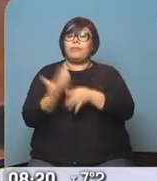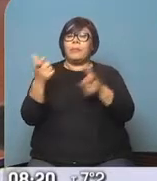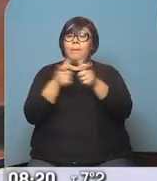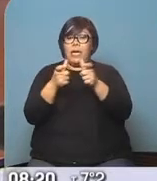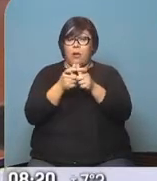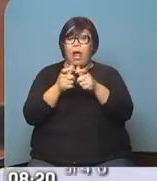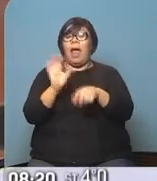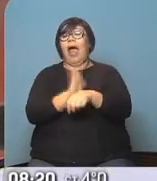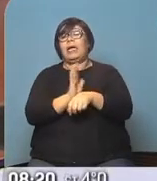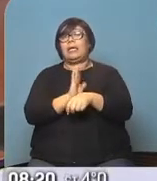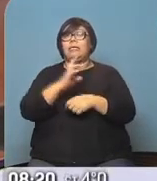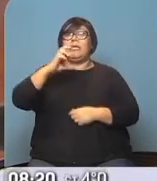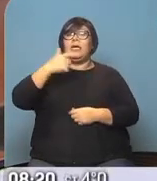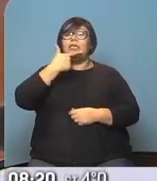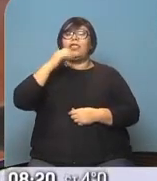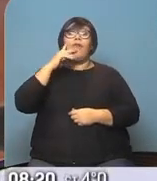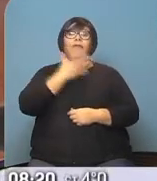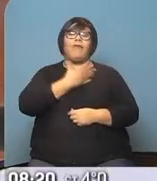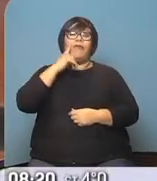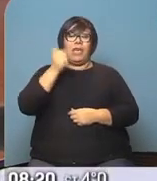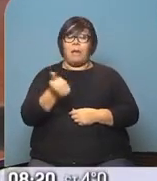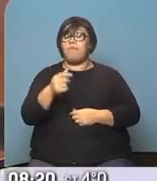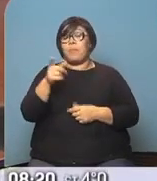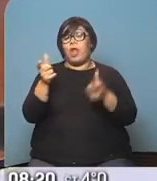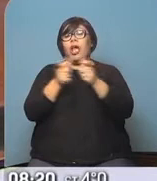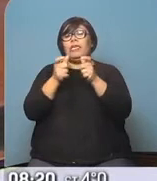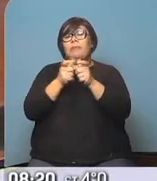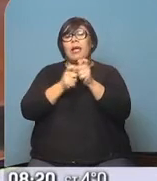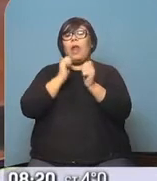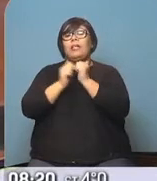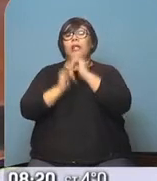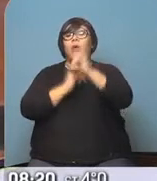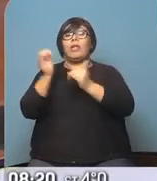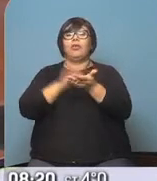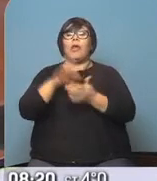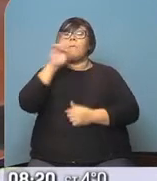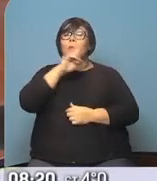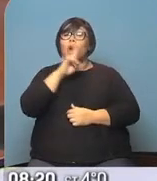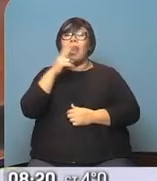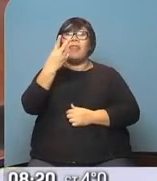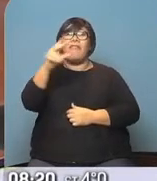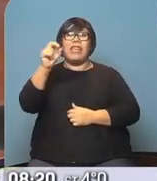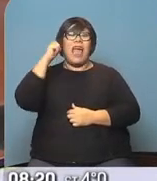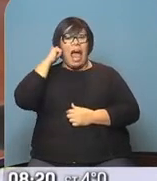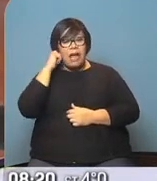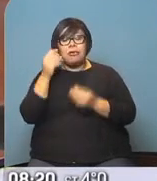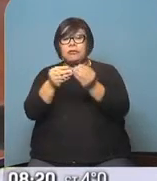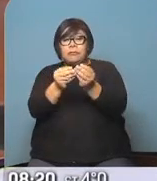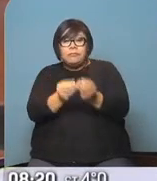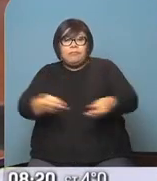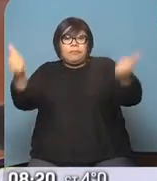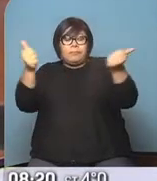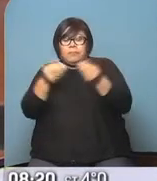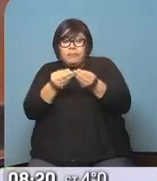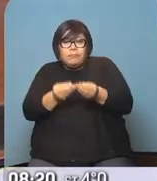Palomino. Hay una desaparición de una joven de 20 años y es precisamente Sofía Palomino quien interpreta a su hermana, quien comienza a buscarla